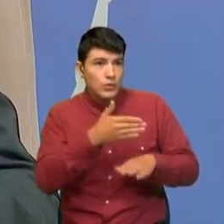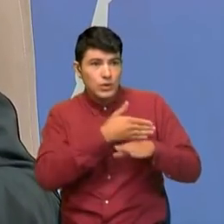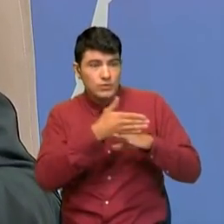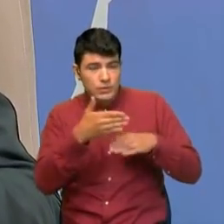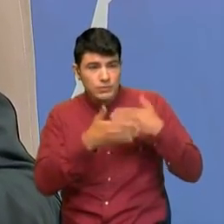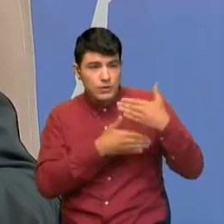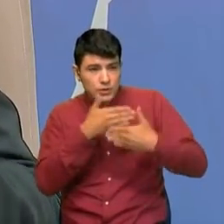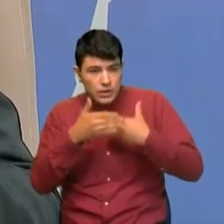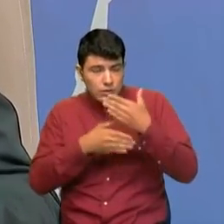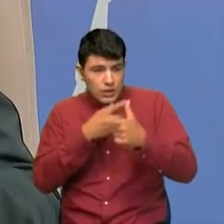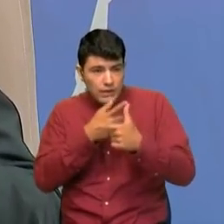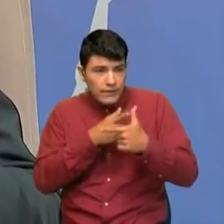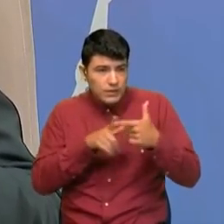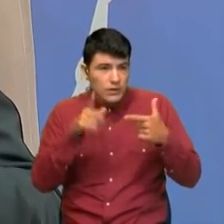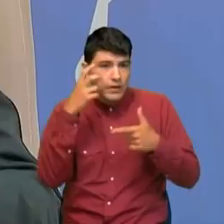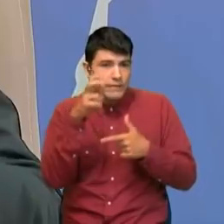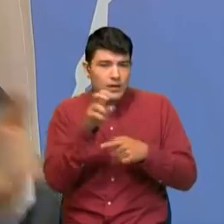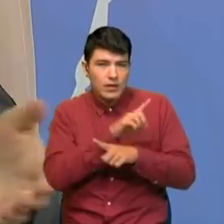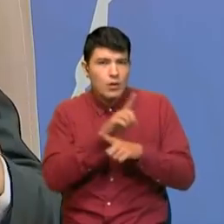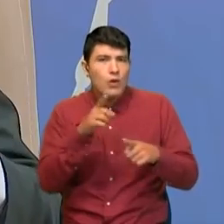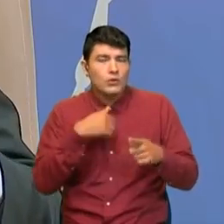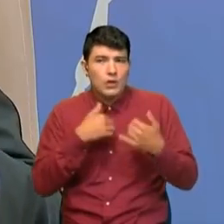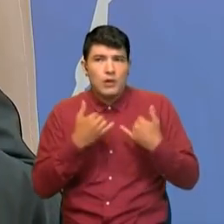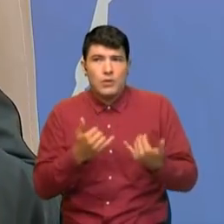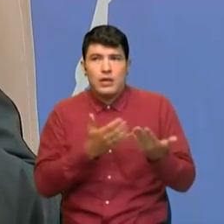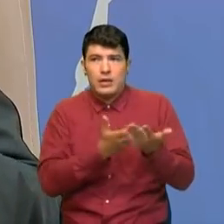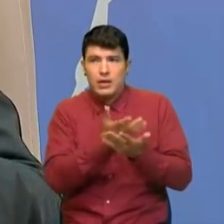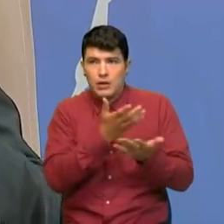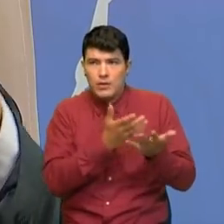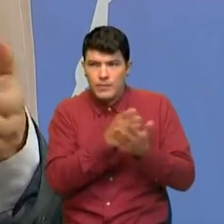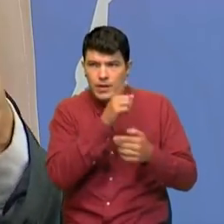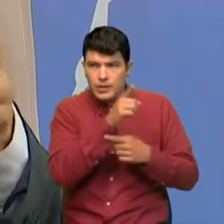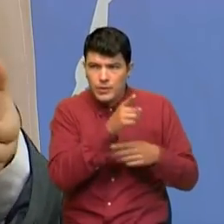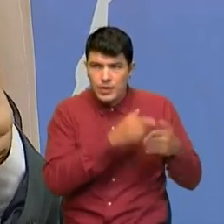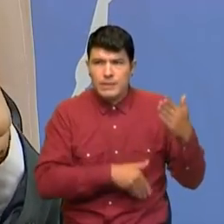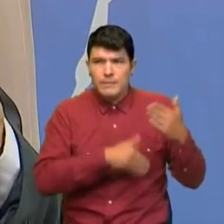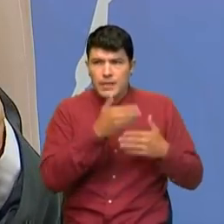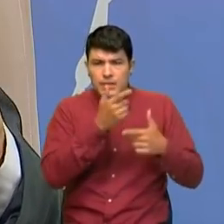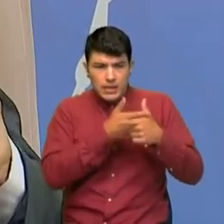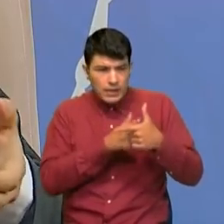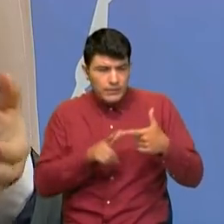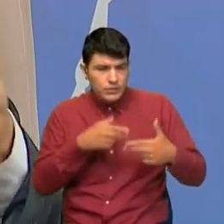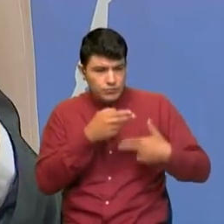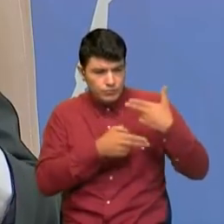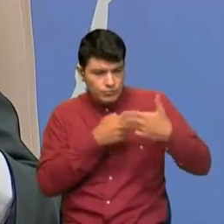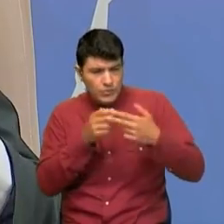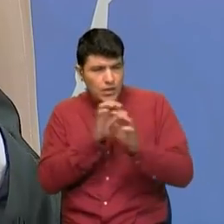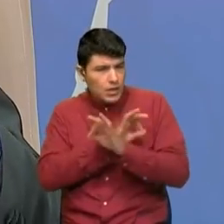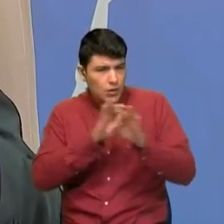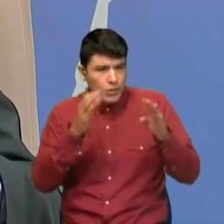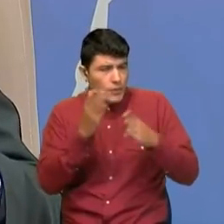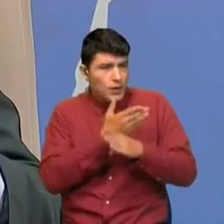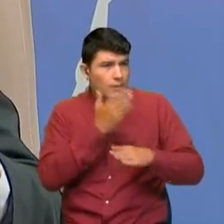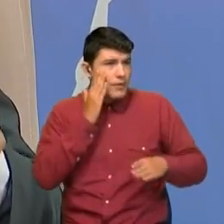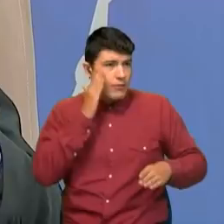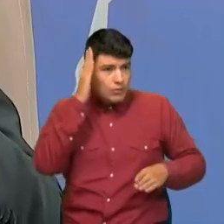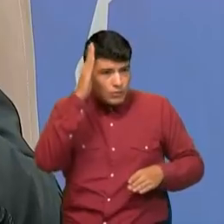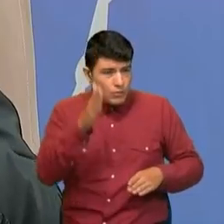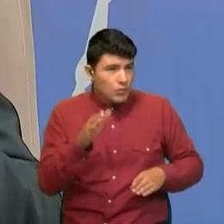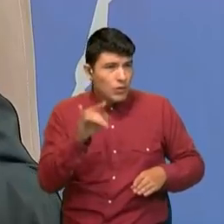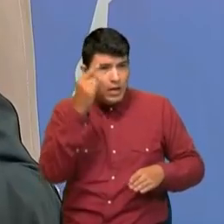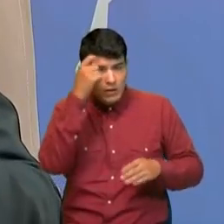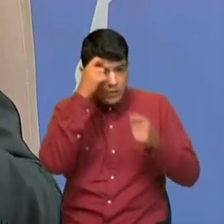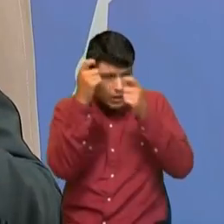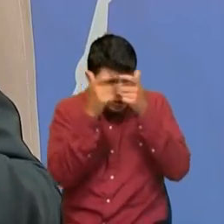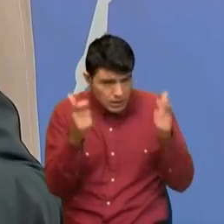ejecución fiscal, entonces la recomendación es que den inicio a la sucesión y no habría ningún inconveniente en que luego, ya sea la nación o